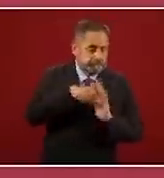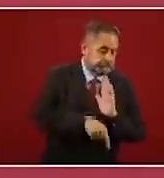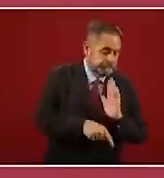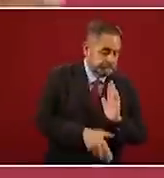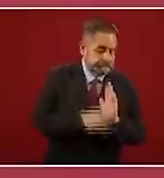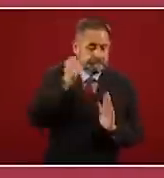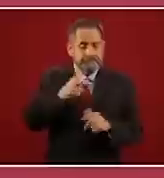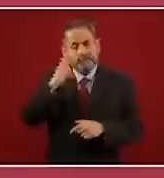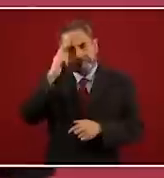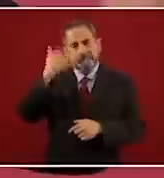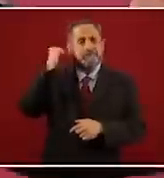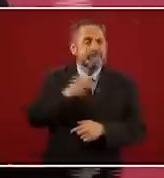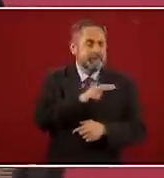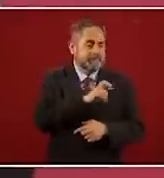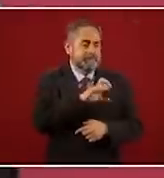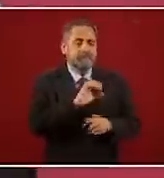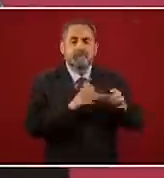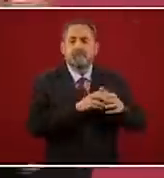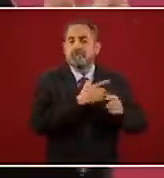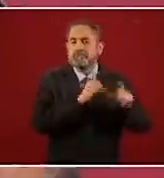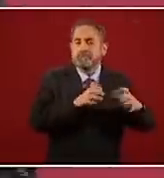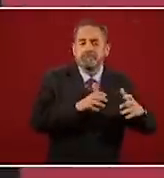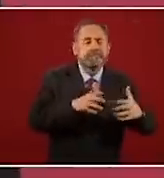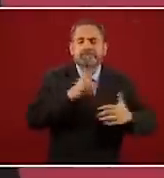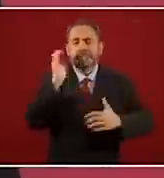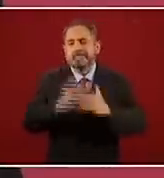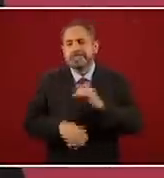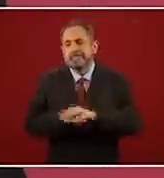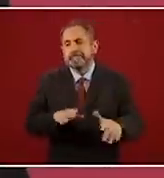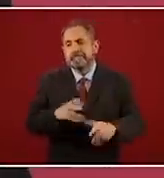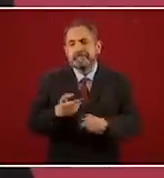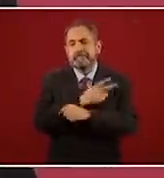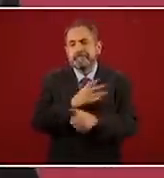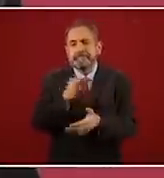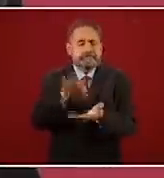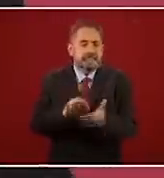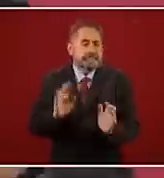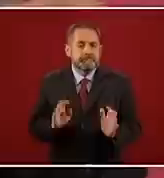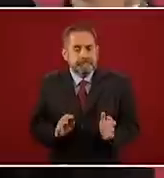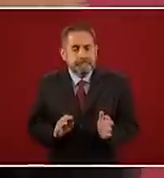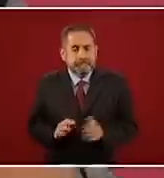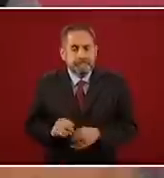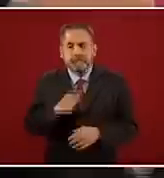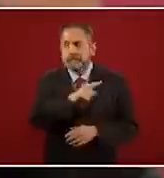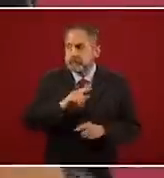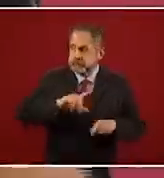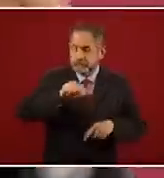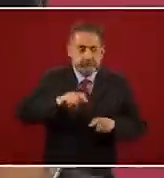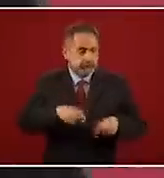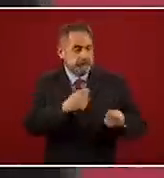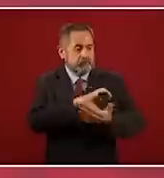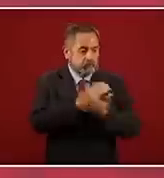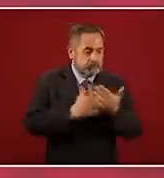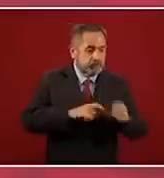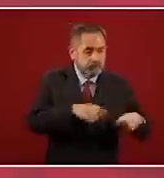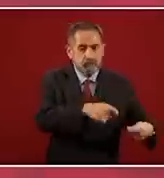En el periodo neoliberal se terminó con esa práctica y todo fue contrato.